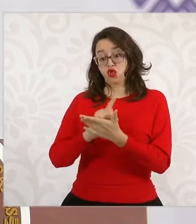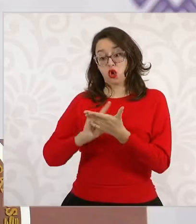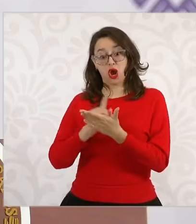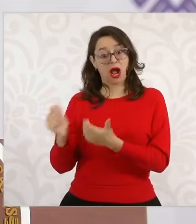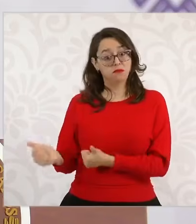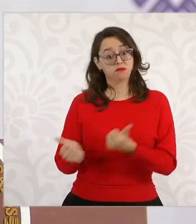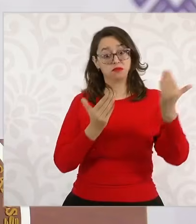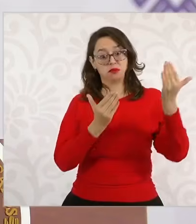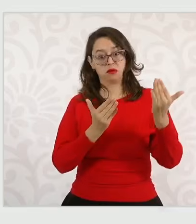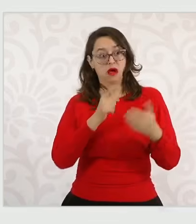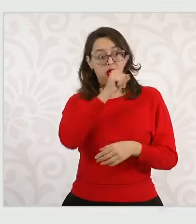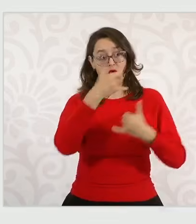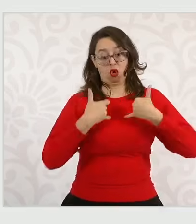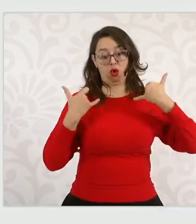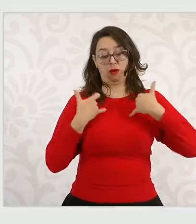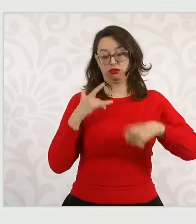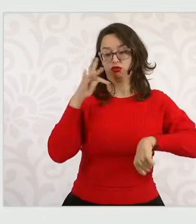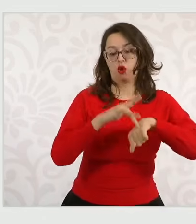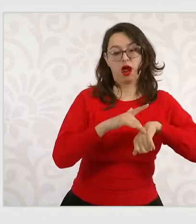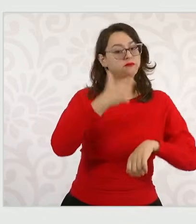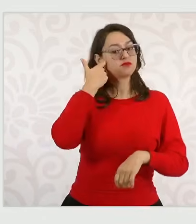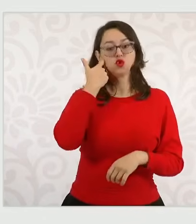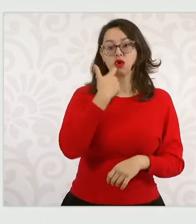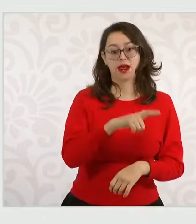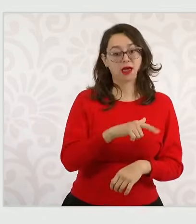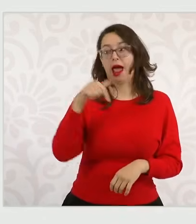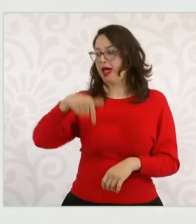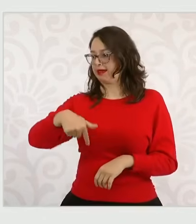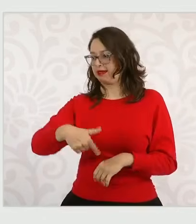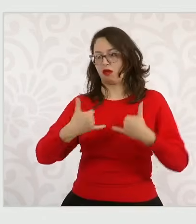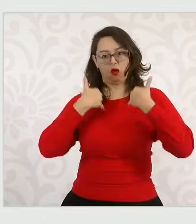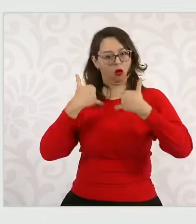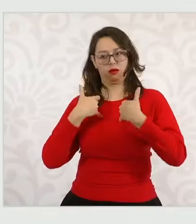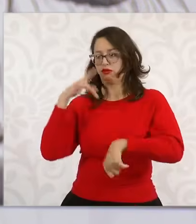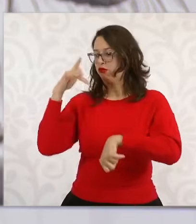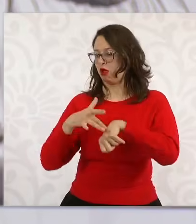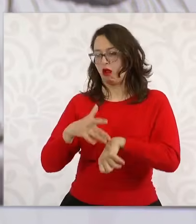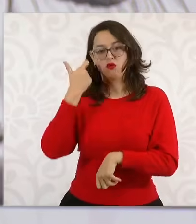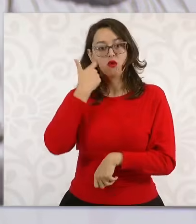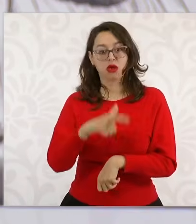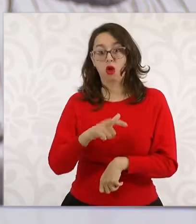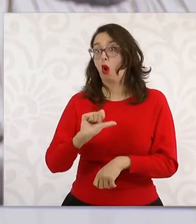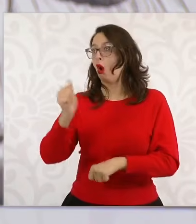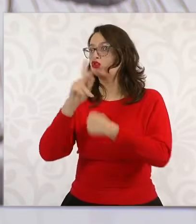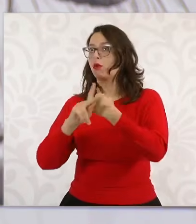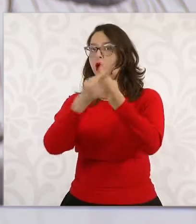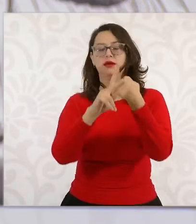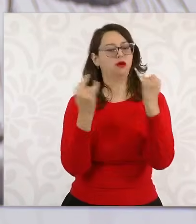fentanilo ni a los jóvenes de Estados Unidos, ni a los jóvenes de México, ni a los jóvenes de ningún lugar del mundo.